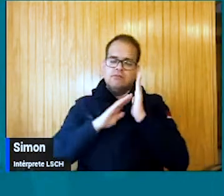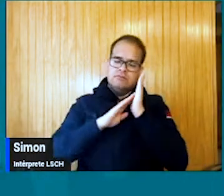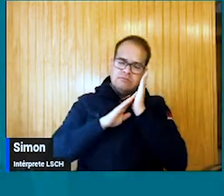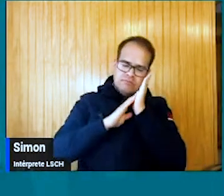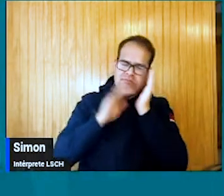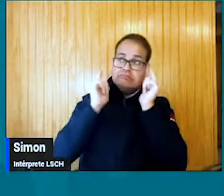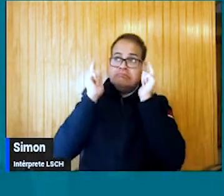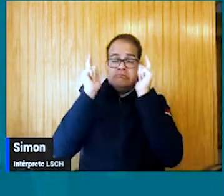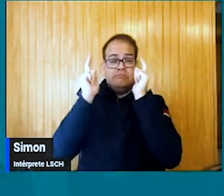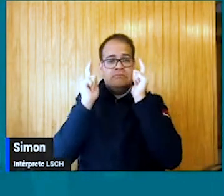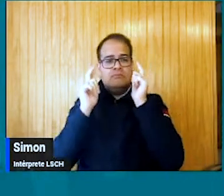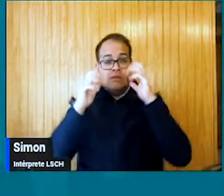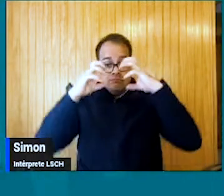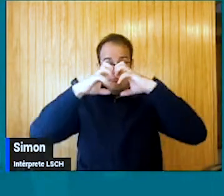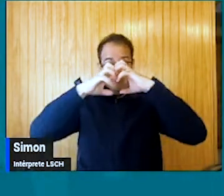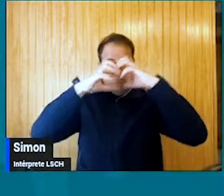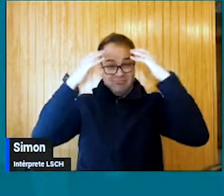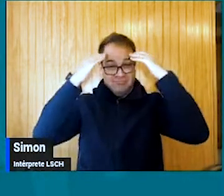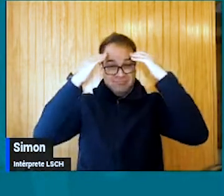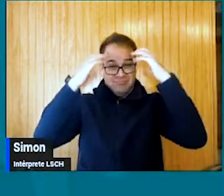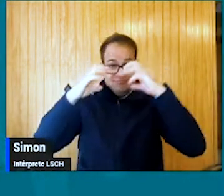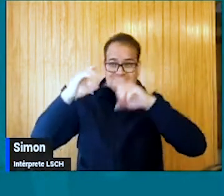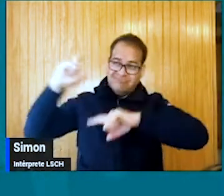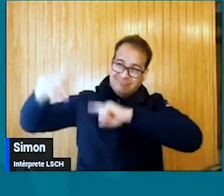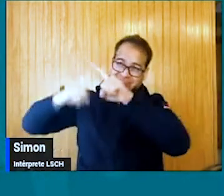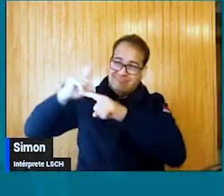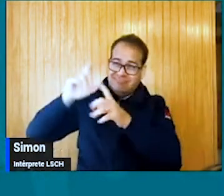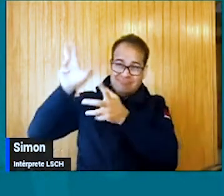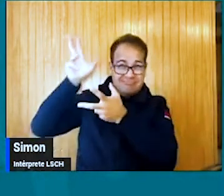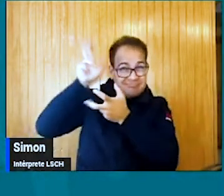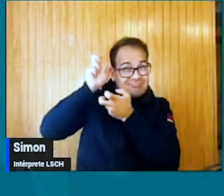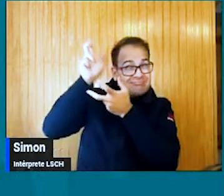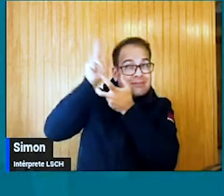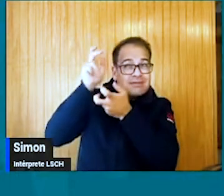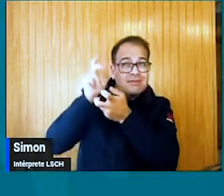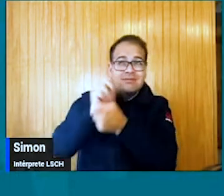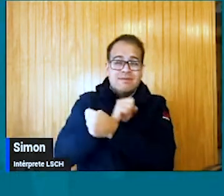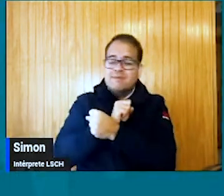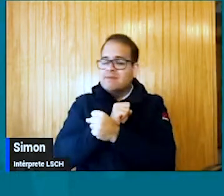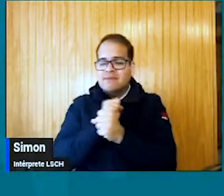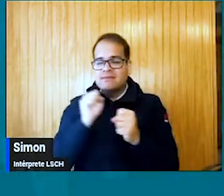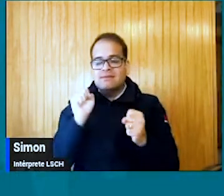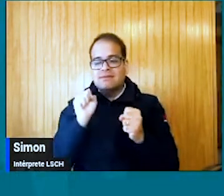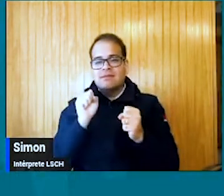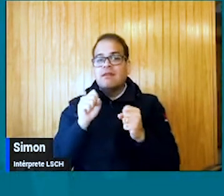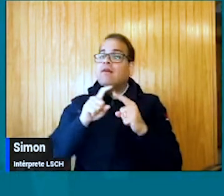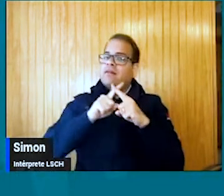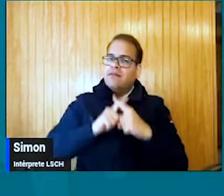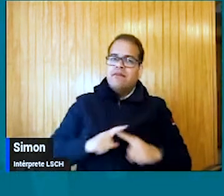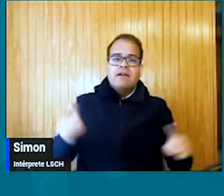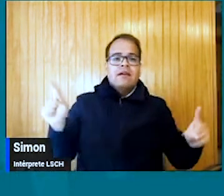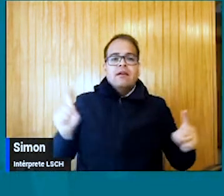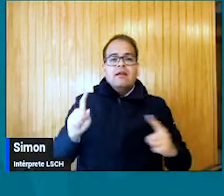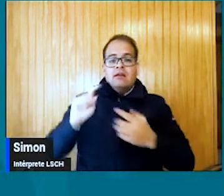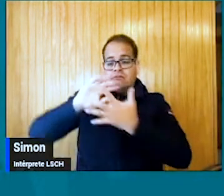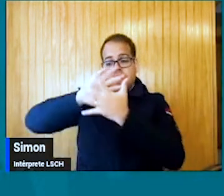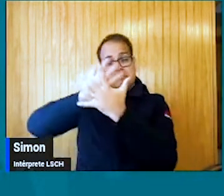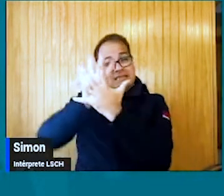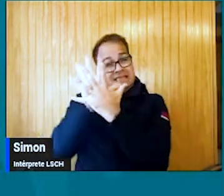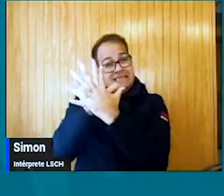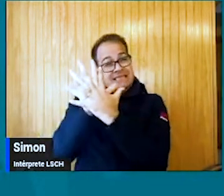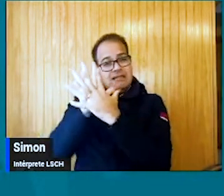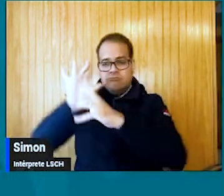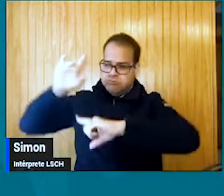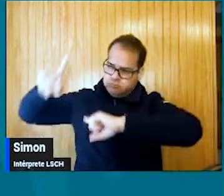el cerebro no asimila el ruido de la máquina de viento. En este momento, con las máquinas multiaspa, lo